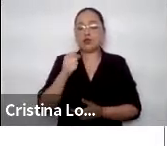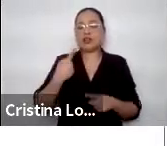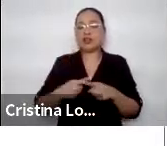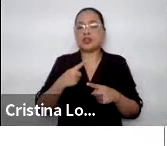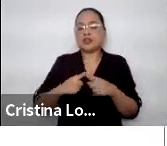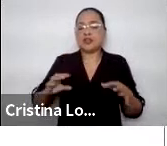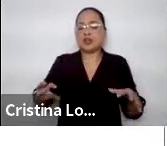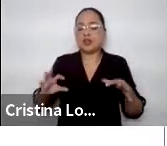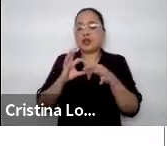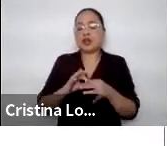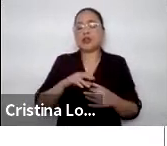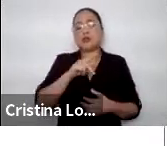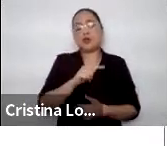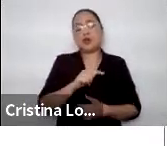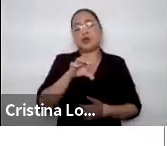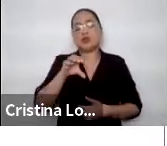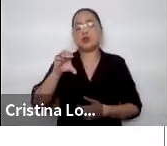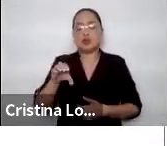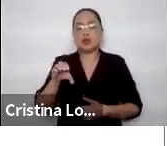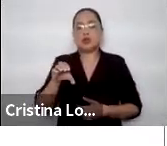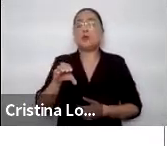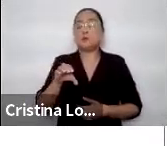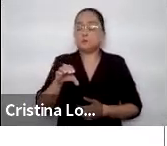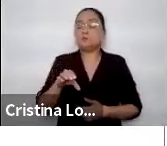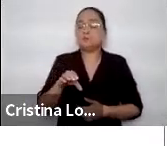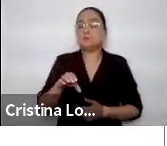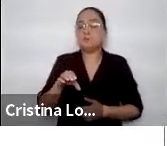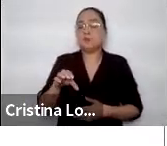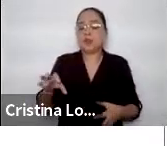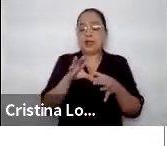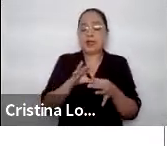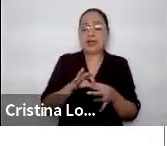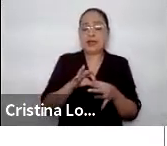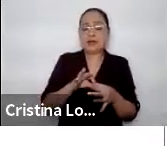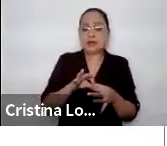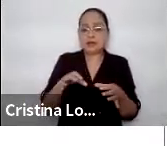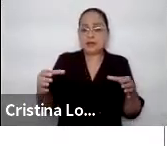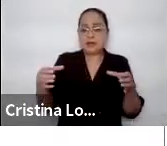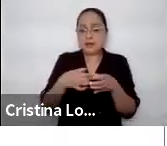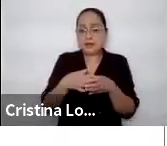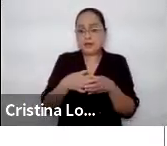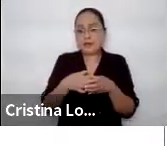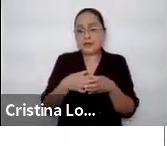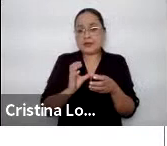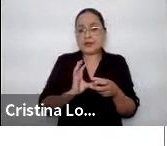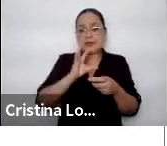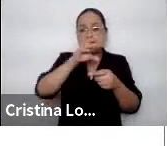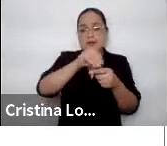tribunal colegiado, ¿sí? La jurisprudencia del tribunal colegiado o plenos regionales que pertenecen al circuito de Tabasco,